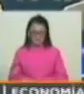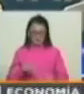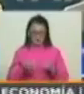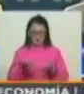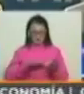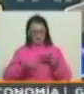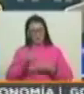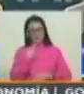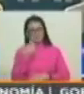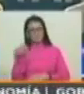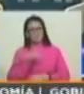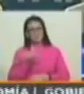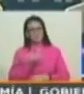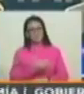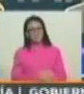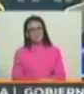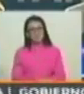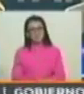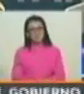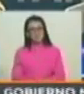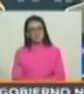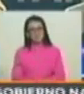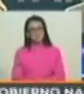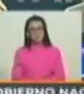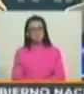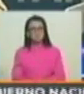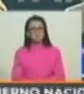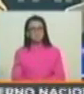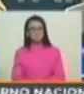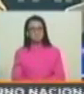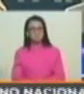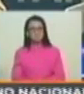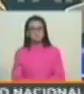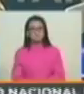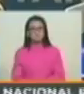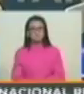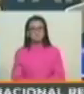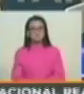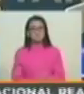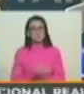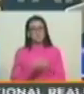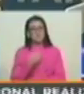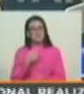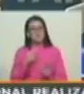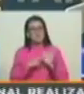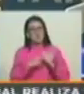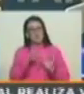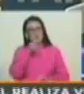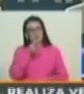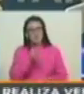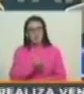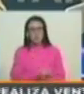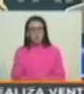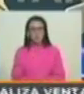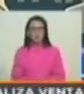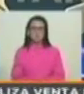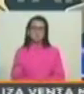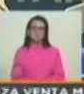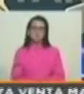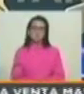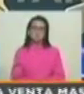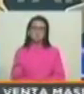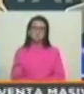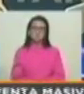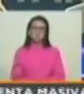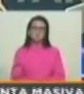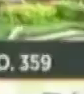cometen crímenes o tienen que justificar los delitos que permanentemente perpetran para mantenerse en el poder,